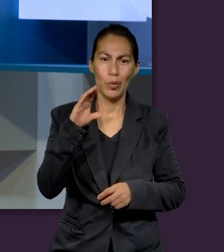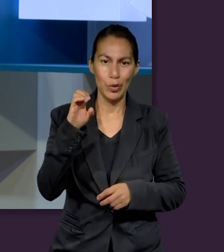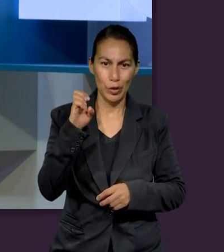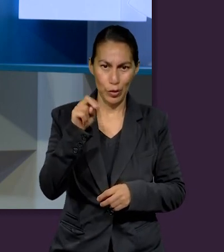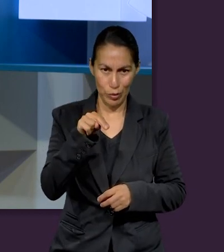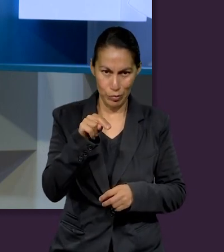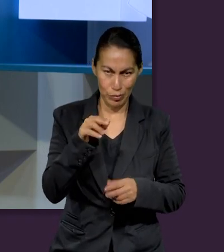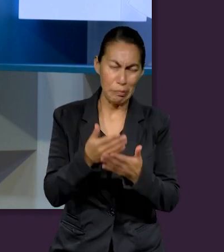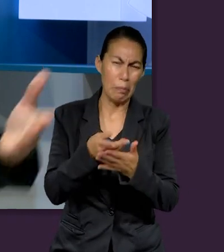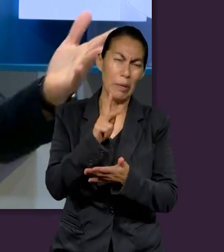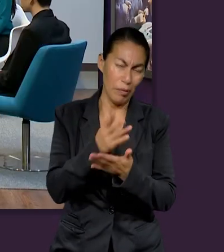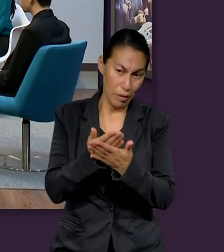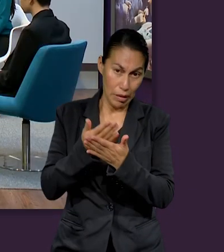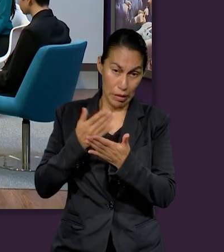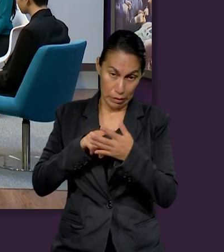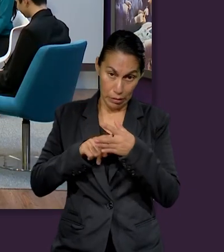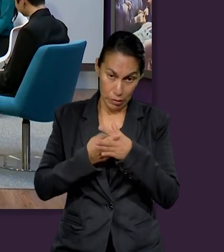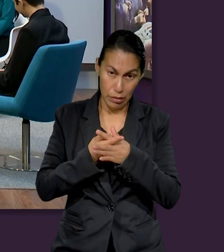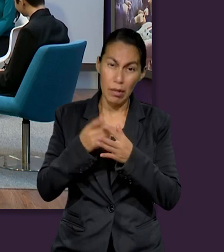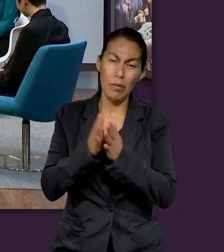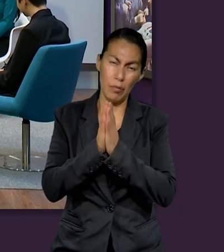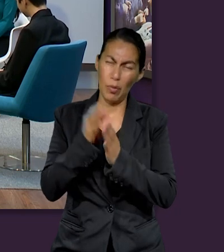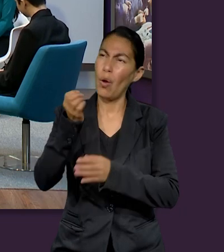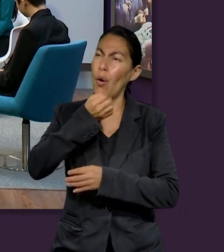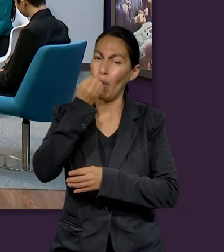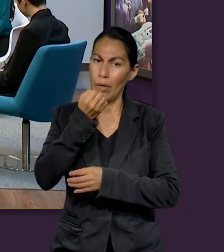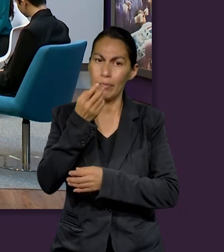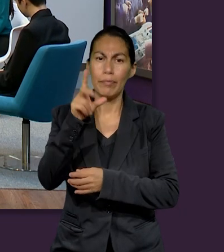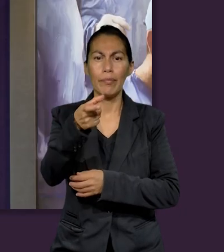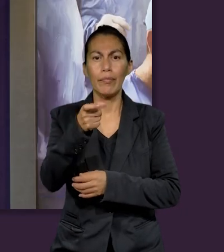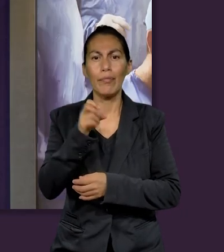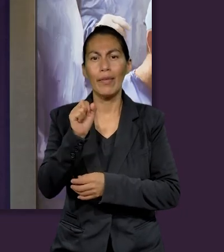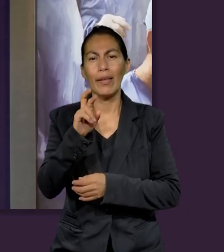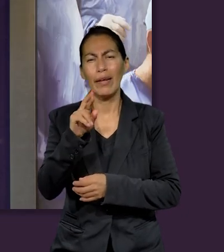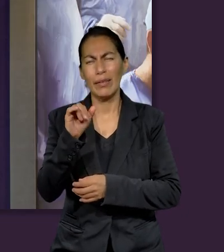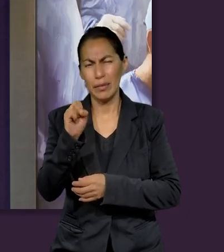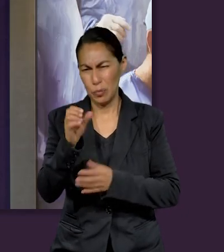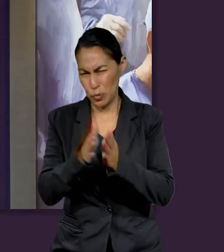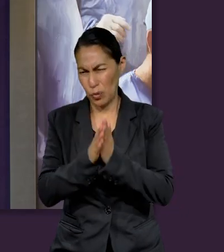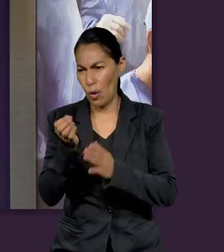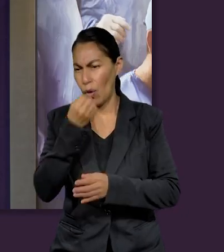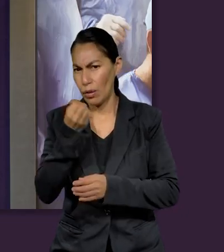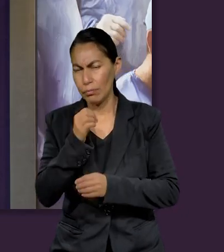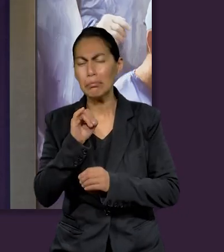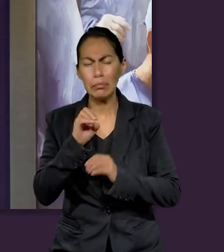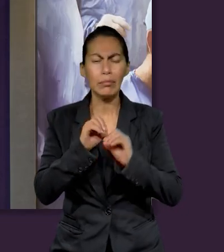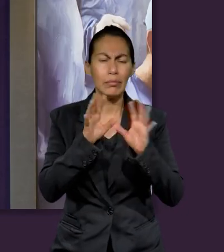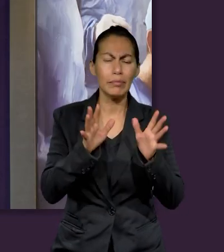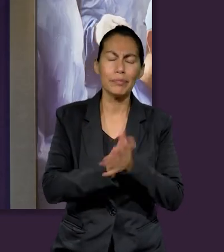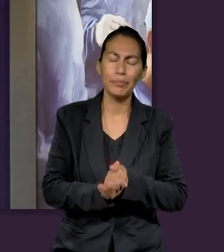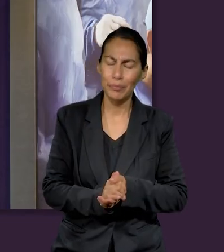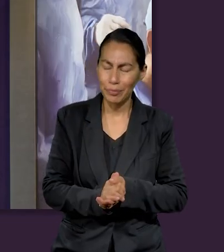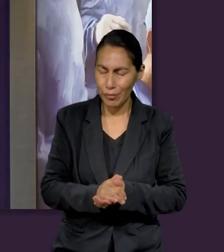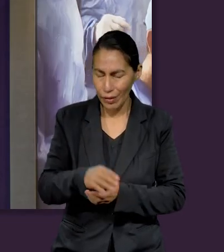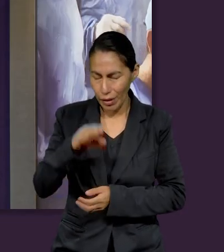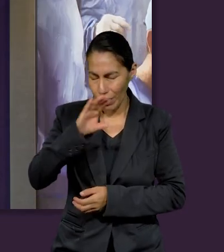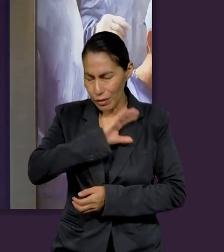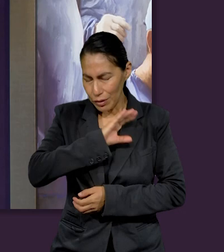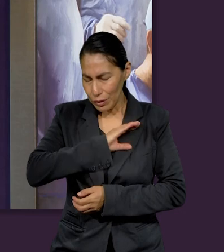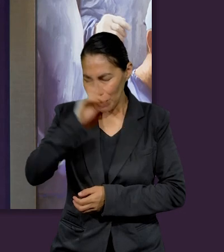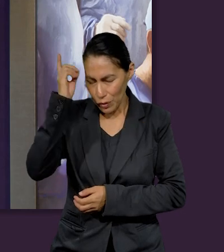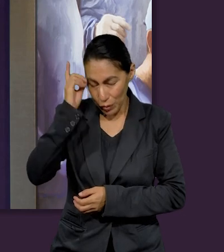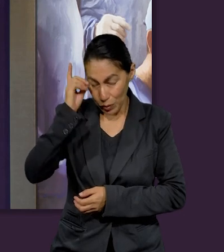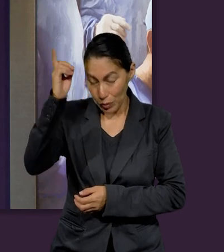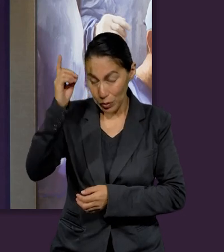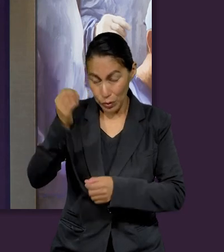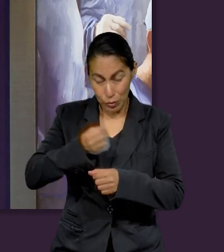la orientación de Dios Así que voy a pedirle a jaris que por favor nos acompañe inclinemos el rostro querido señor que estás en los cielos Muchas gracias por